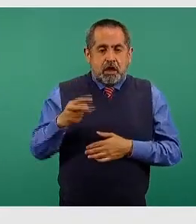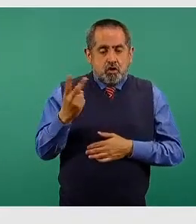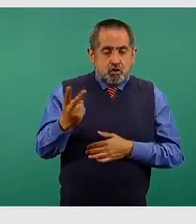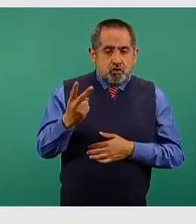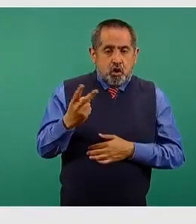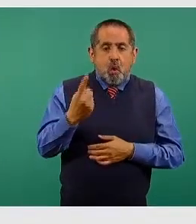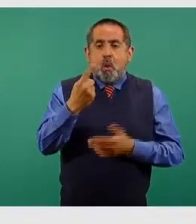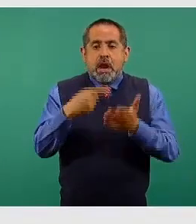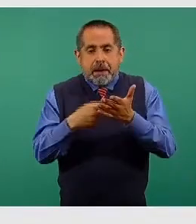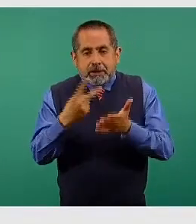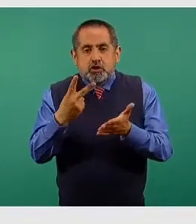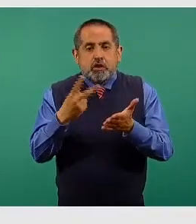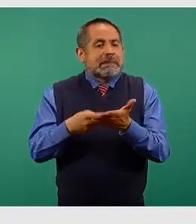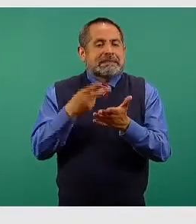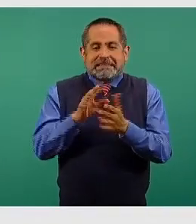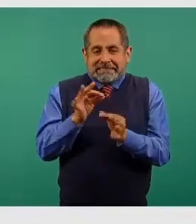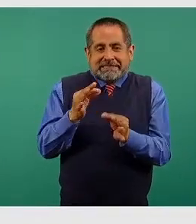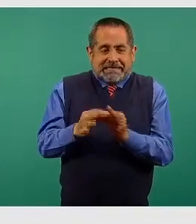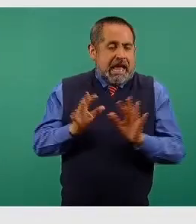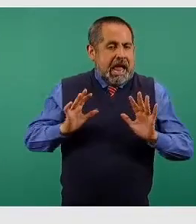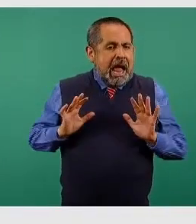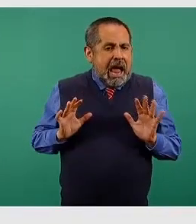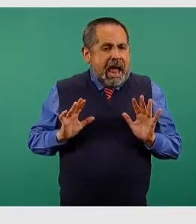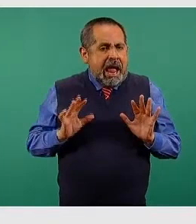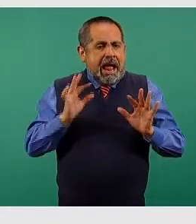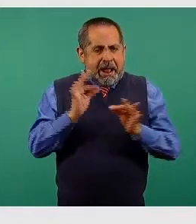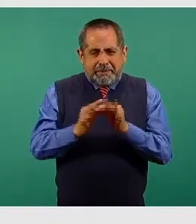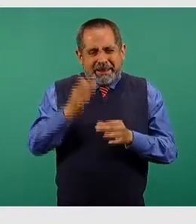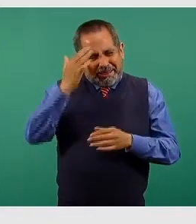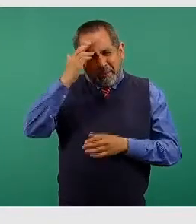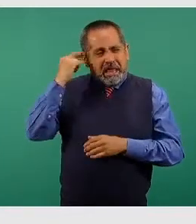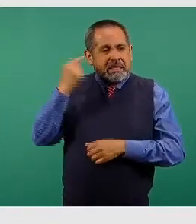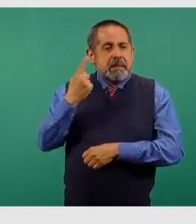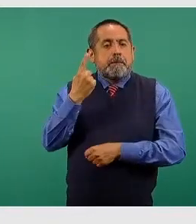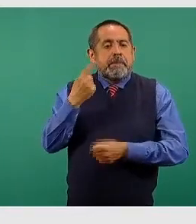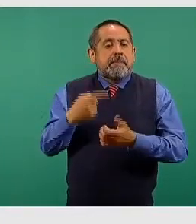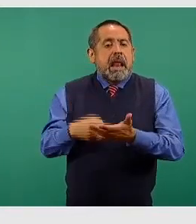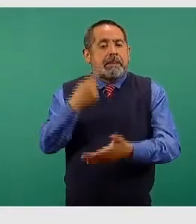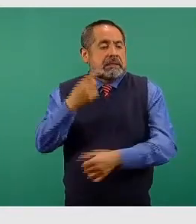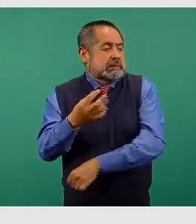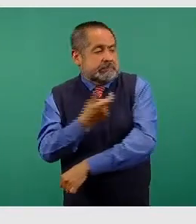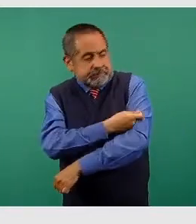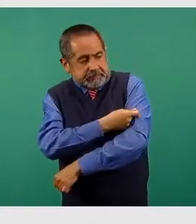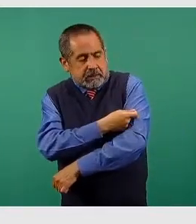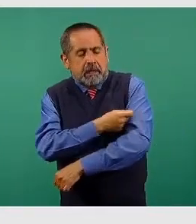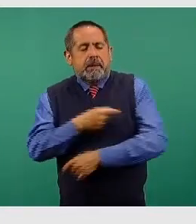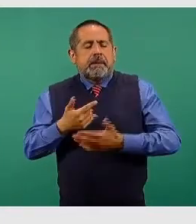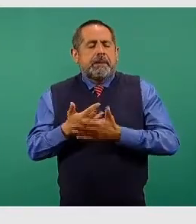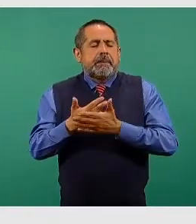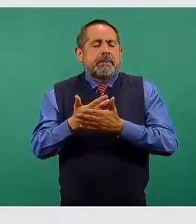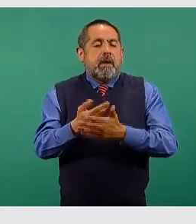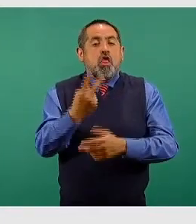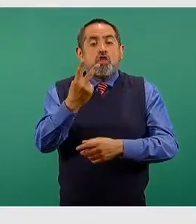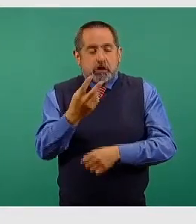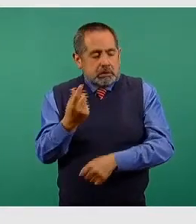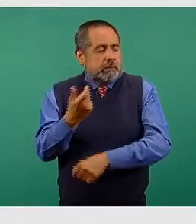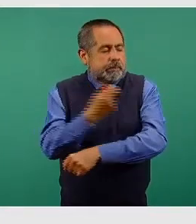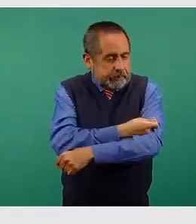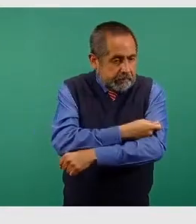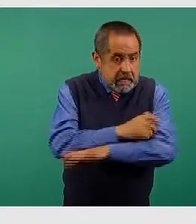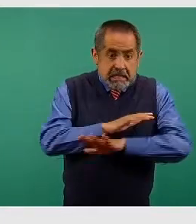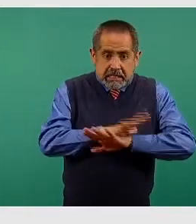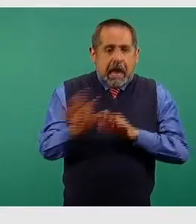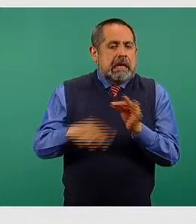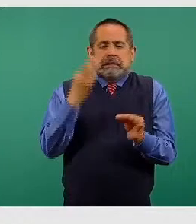567.338 segundas dosis que se habrían aplicado, es decir, ya dosis completas, esquemas completos, lo cual